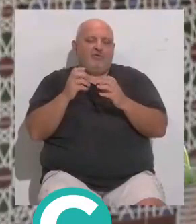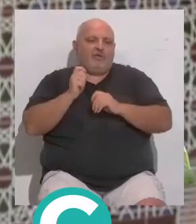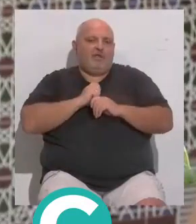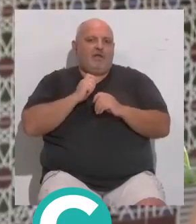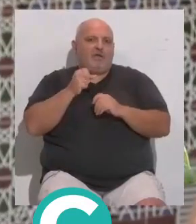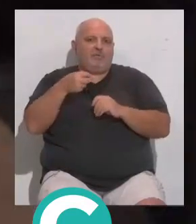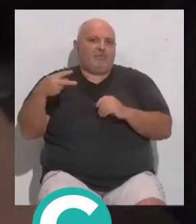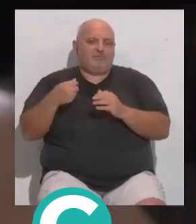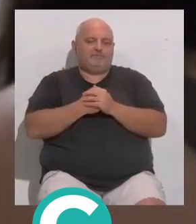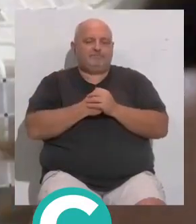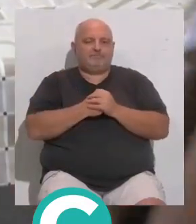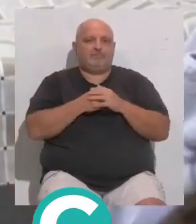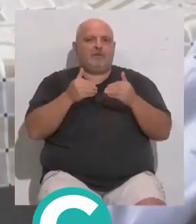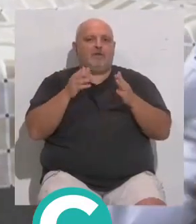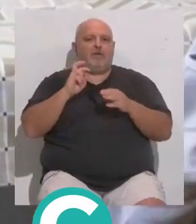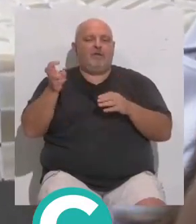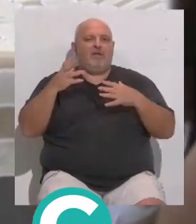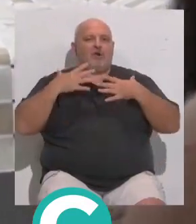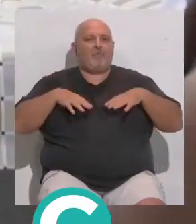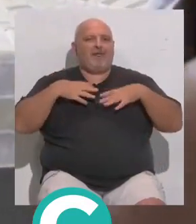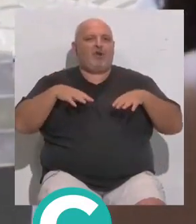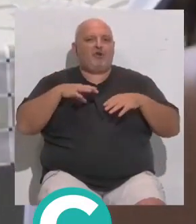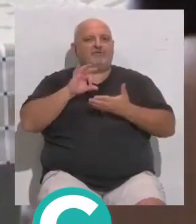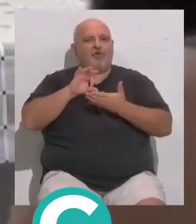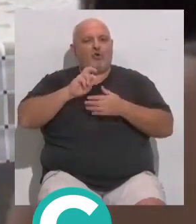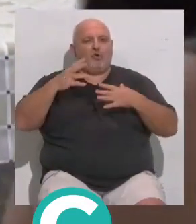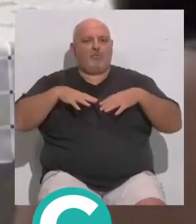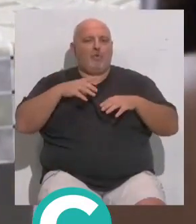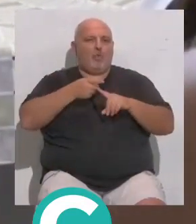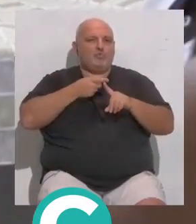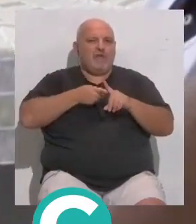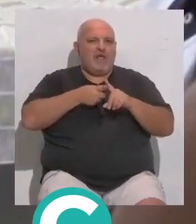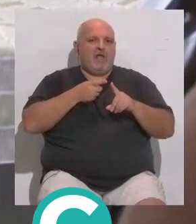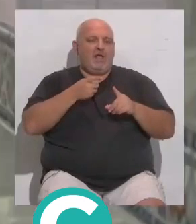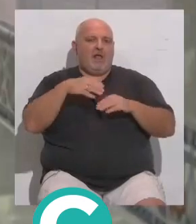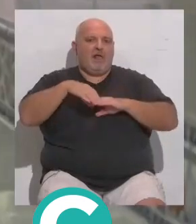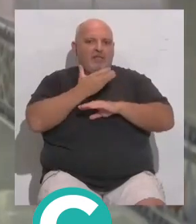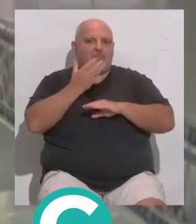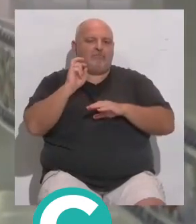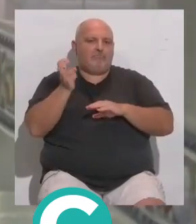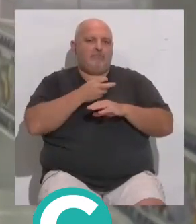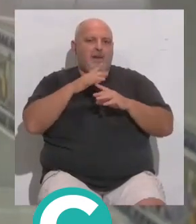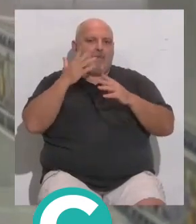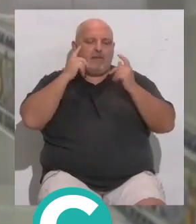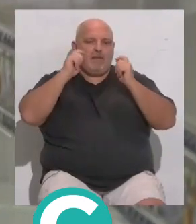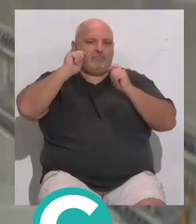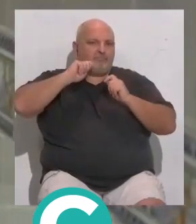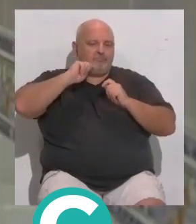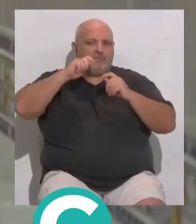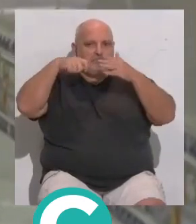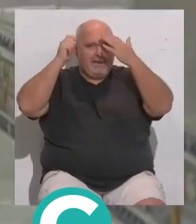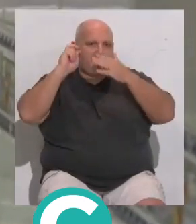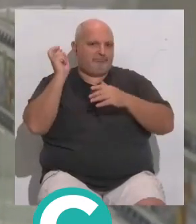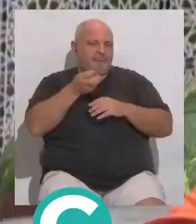buena resolución. También abre el servicio ropero, donde se ofrecen prendas de vestir, calzado y útiles de aseo. Ahora mismo es verdad que